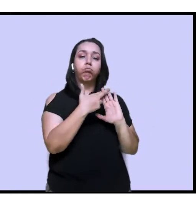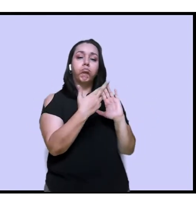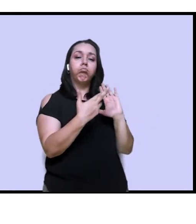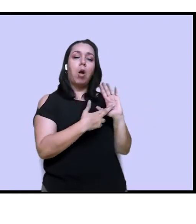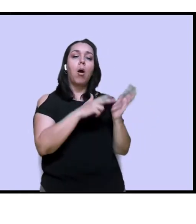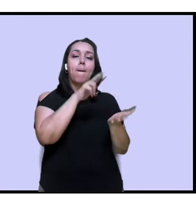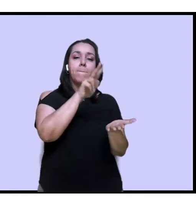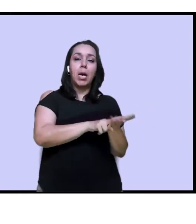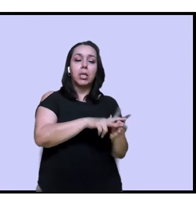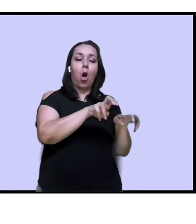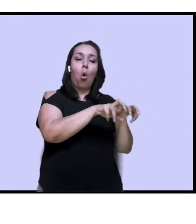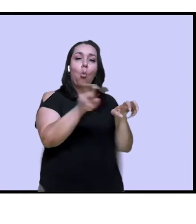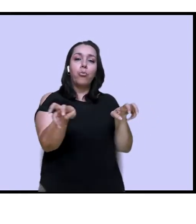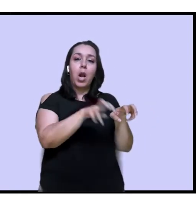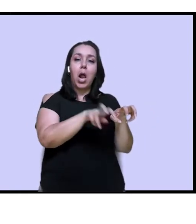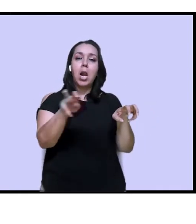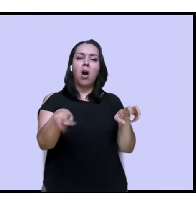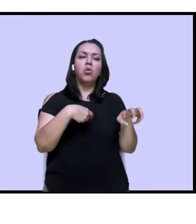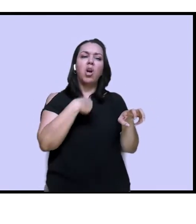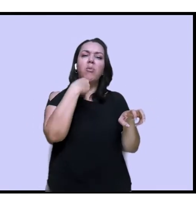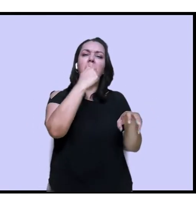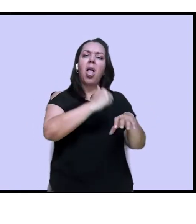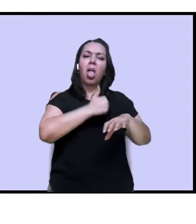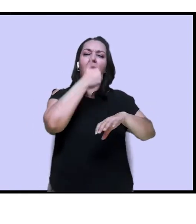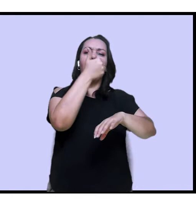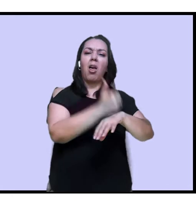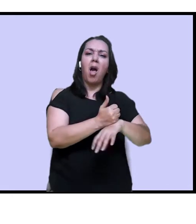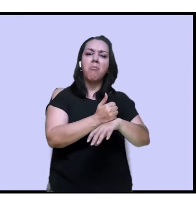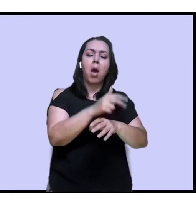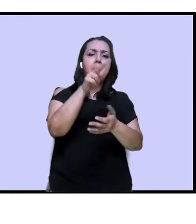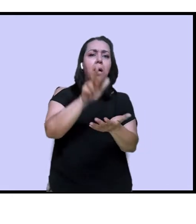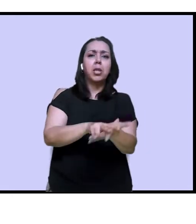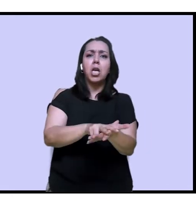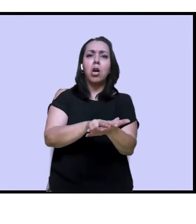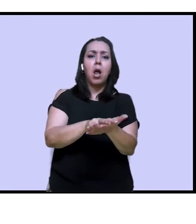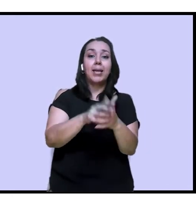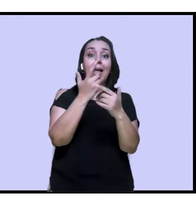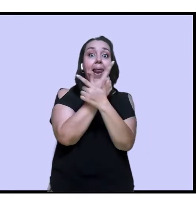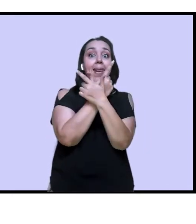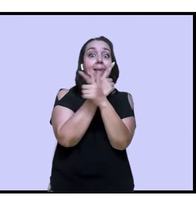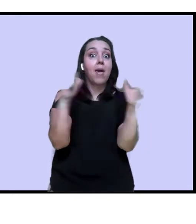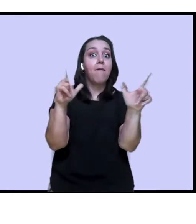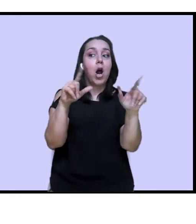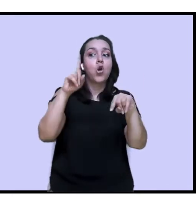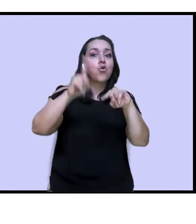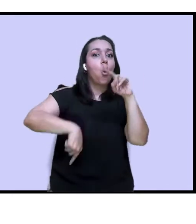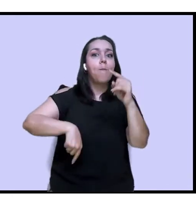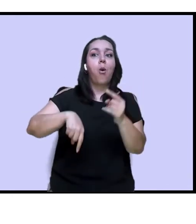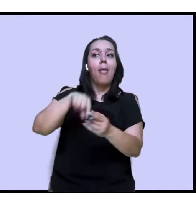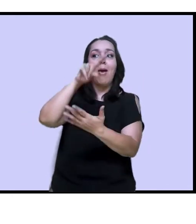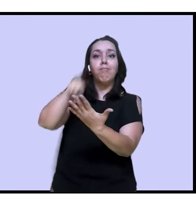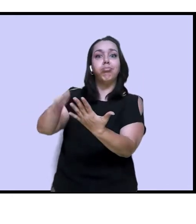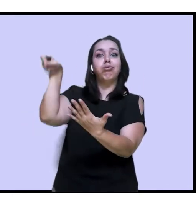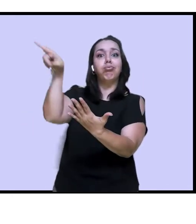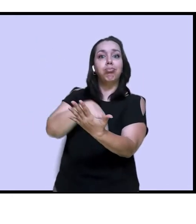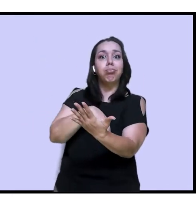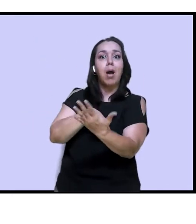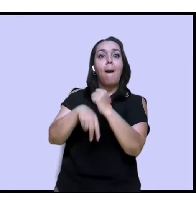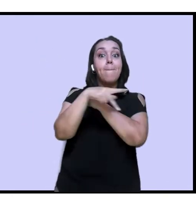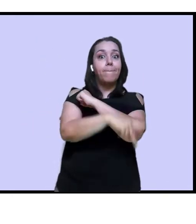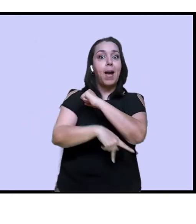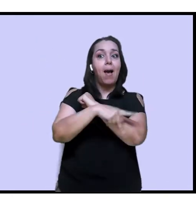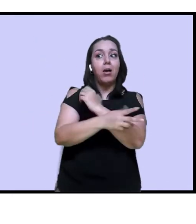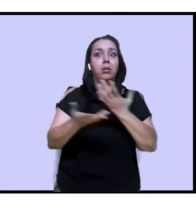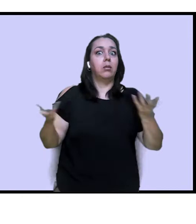el reglamento de matrícula y traslado se establece que el proceso de matrícula es libre de discriminación por país de